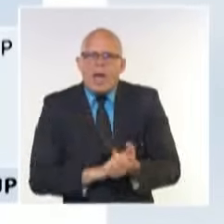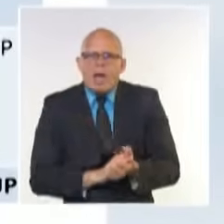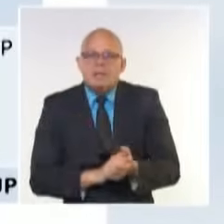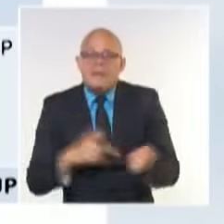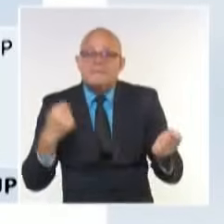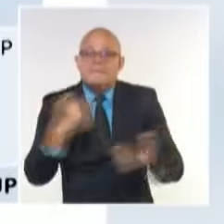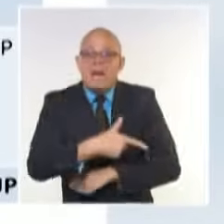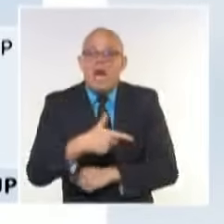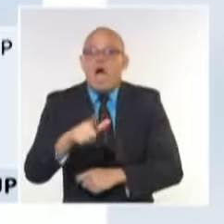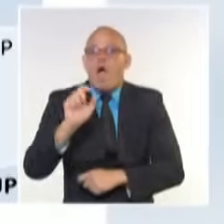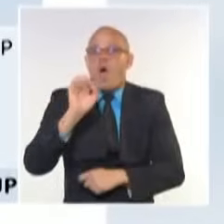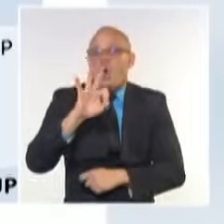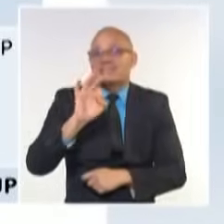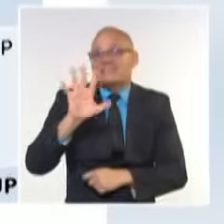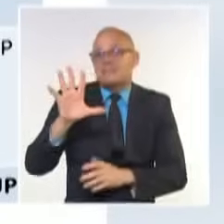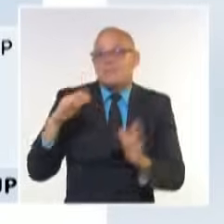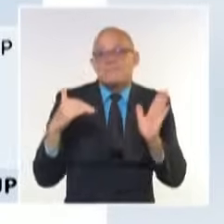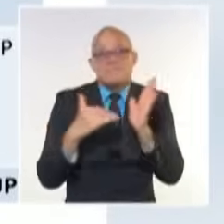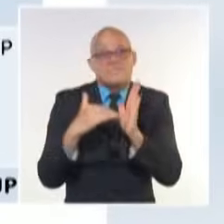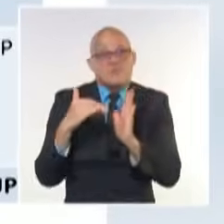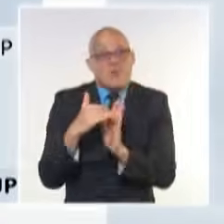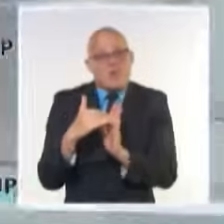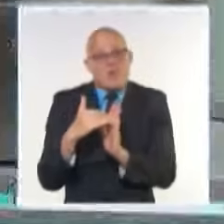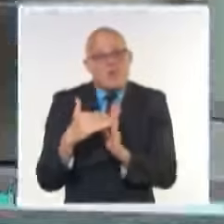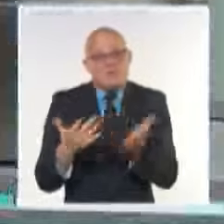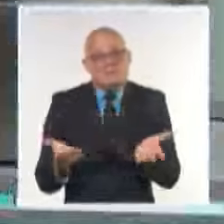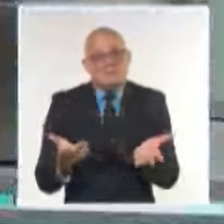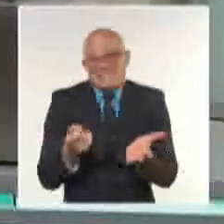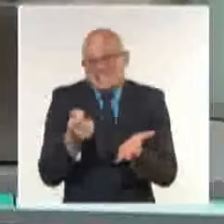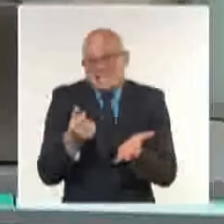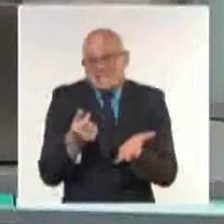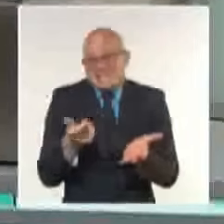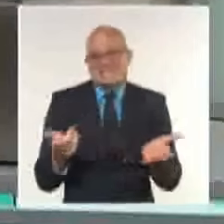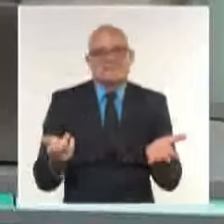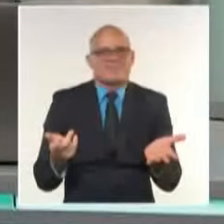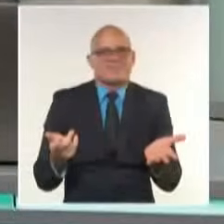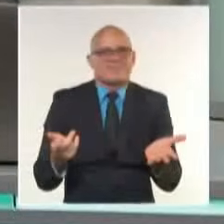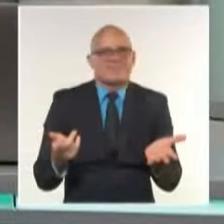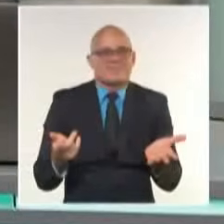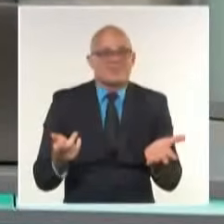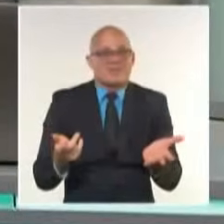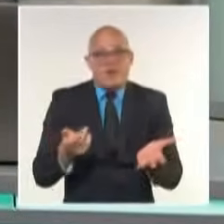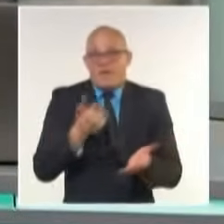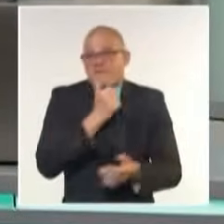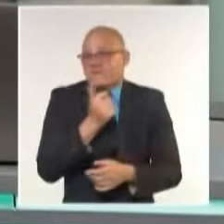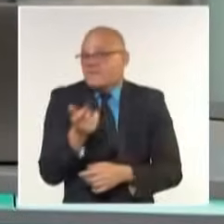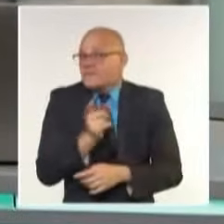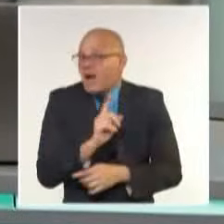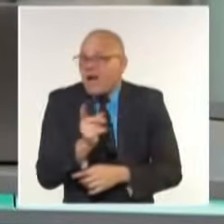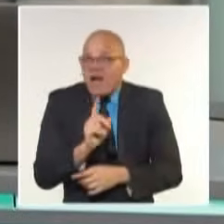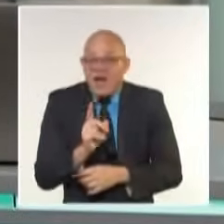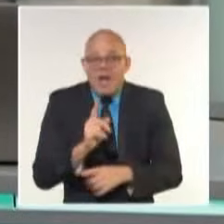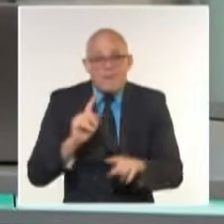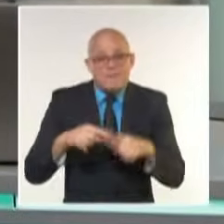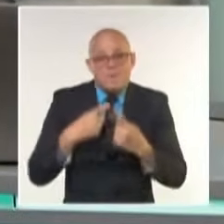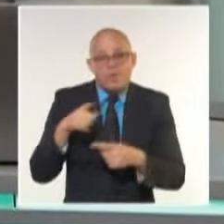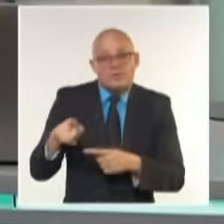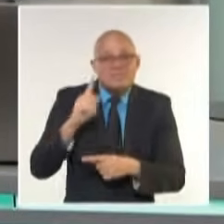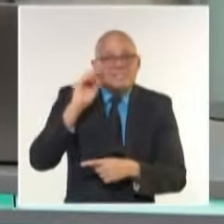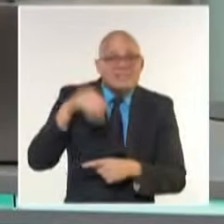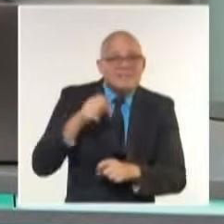85 millones de pesos. Viceministro, muy serio hablar de alimentos y de la misión que tienen ustedes en el